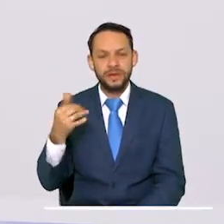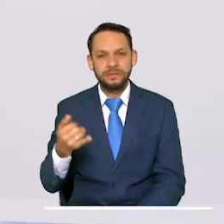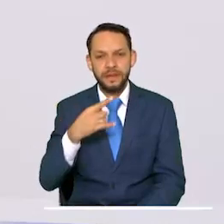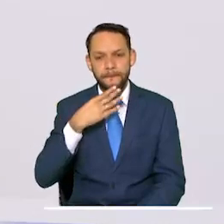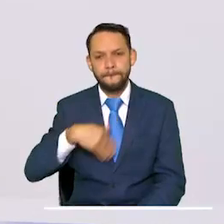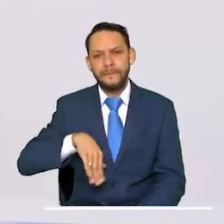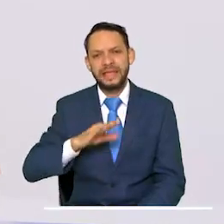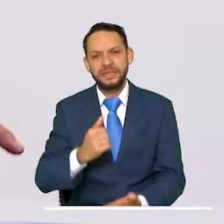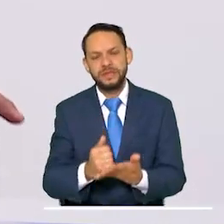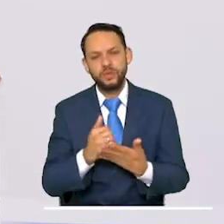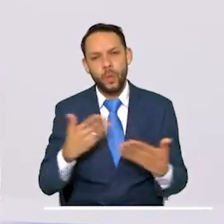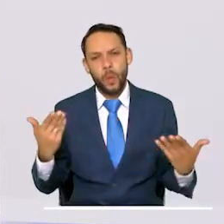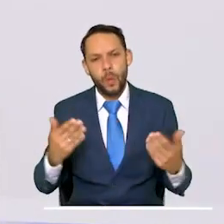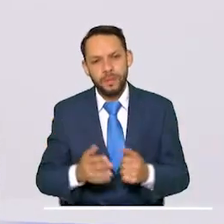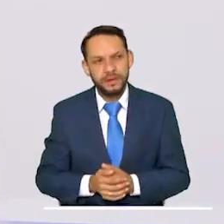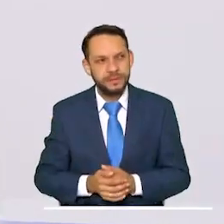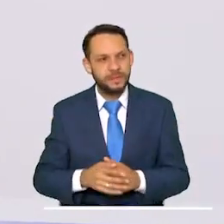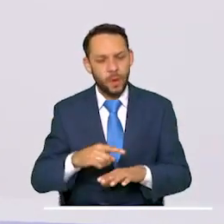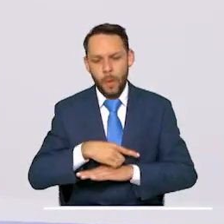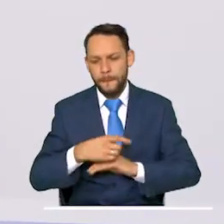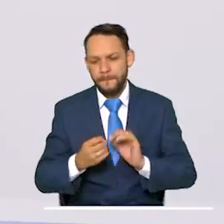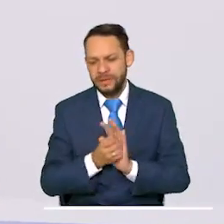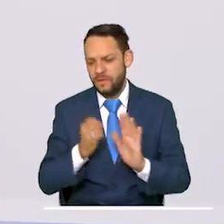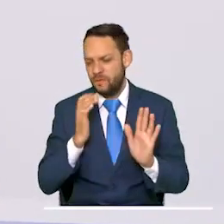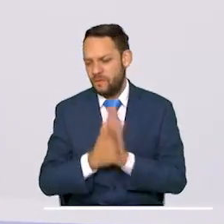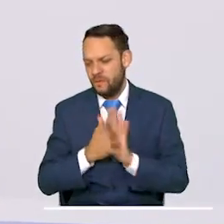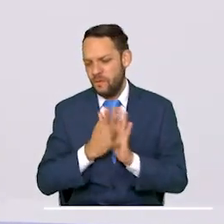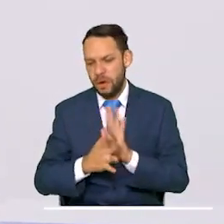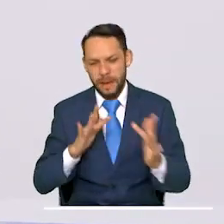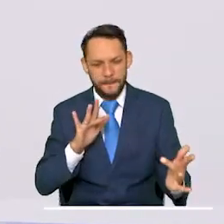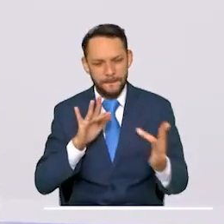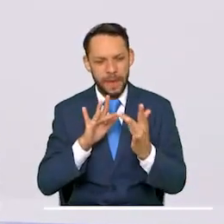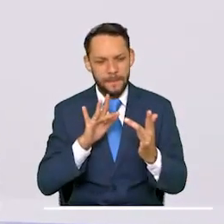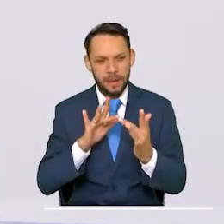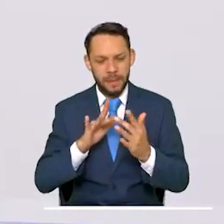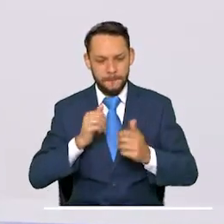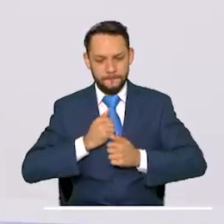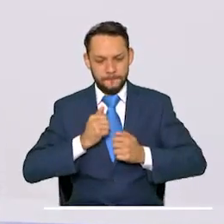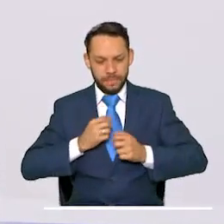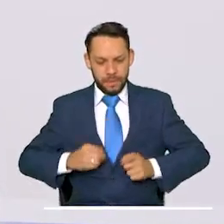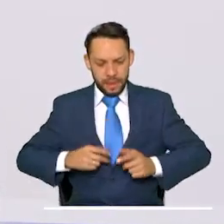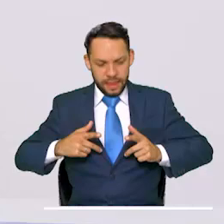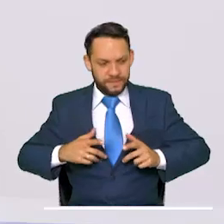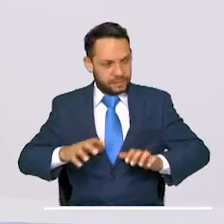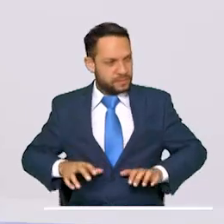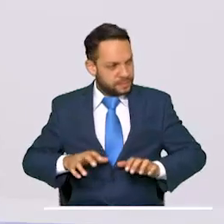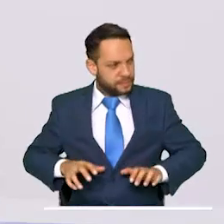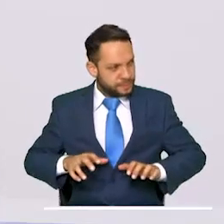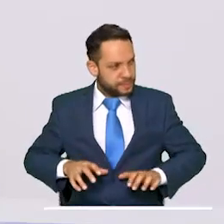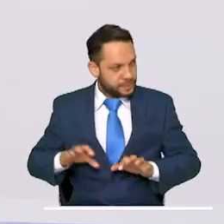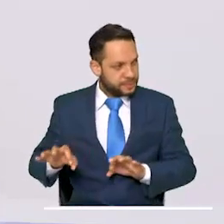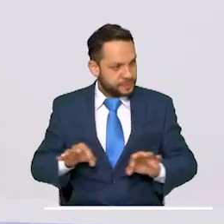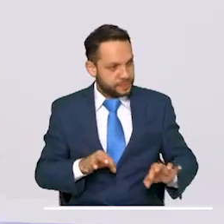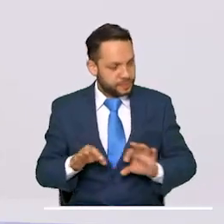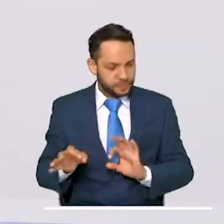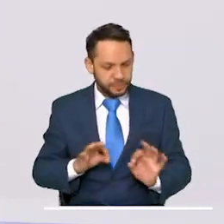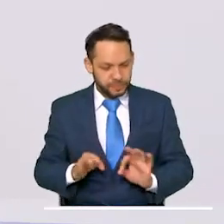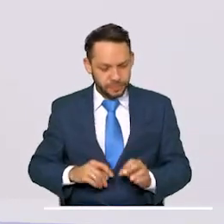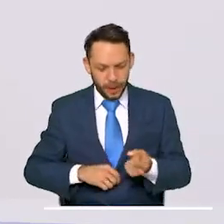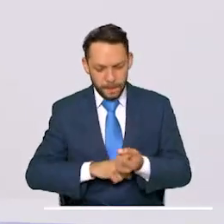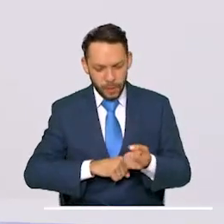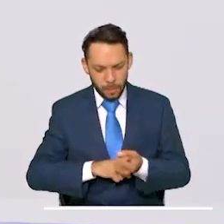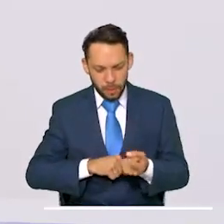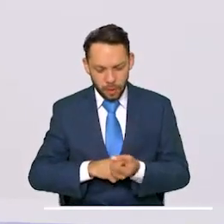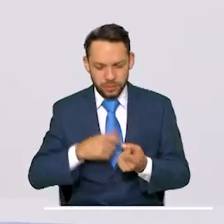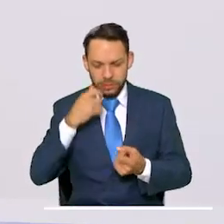se transmite toda la información de nuestra condición de vida, ¿cierto? Del funcionamiento de un órgano, pero también de